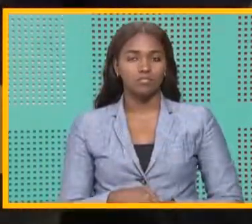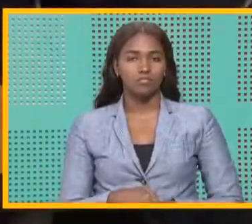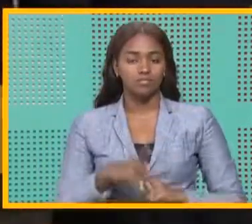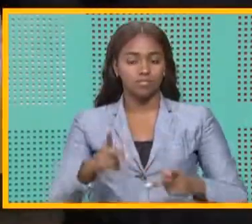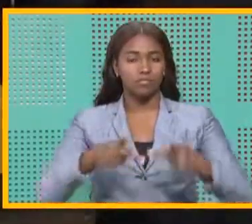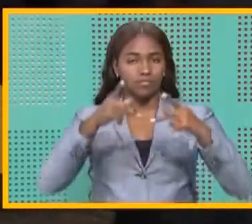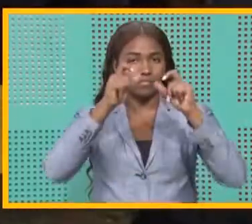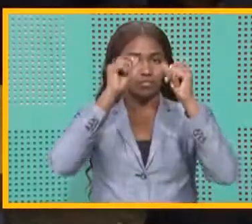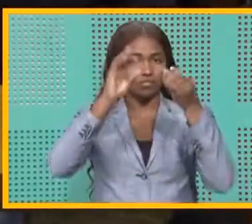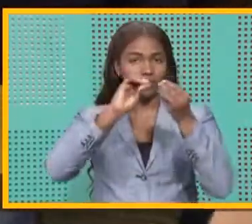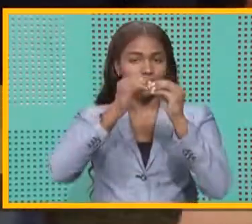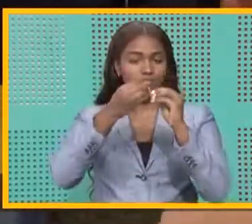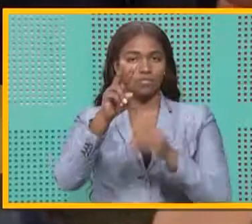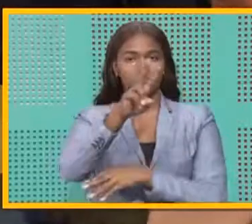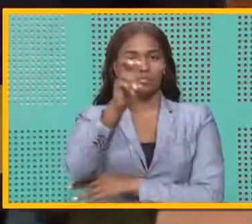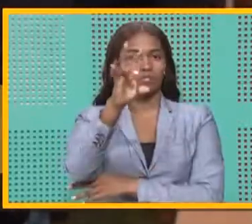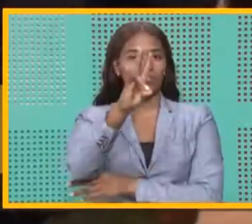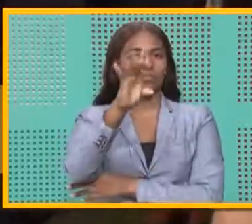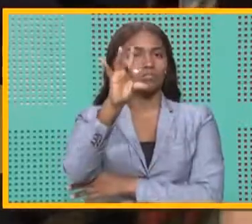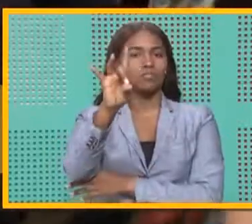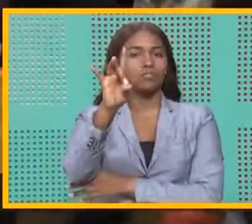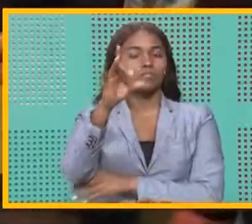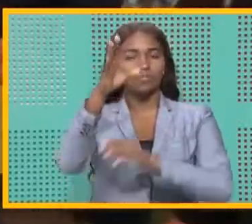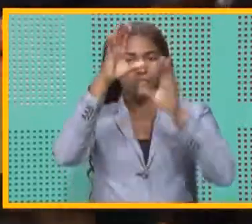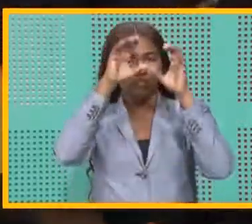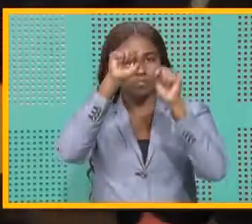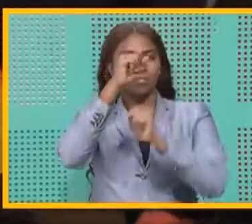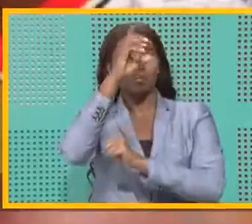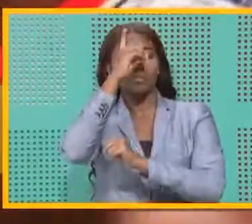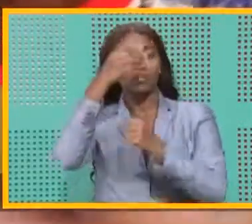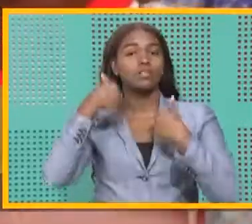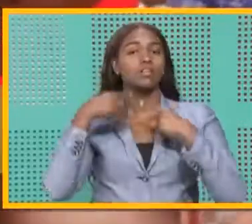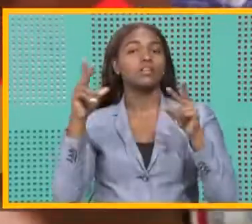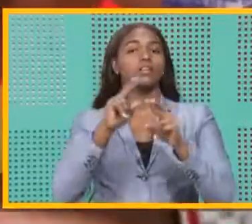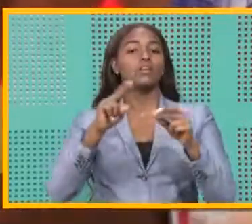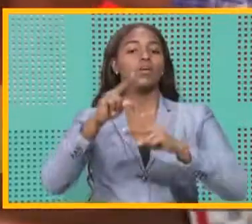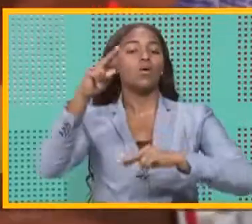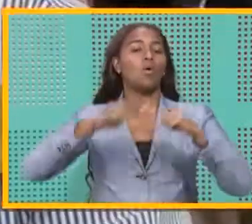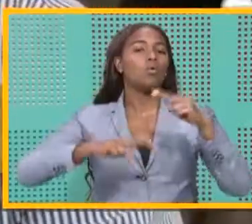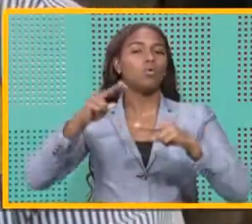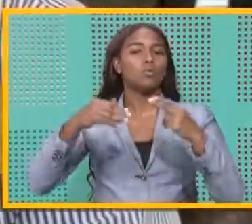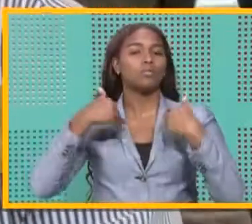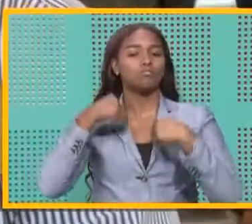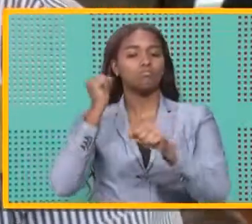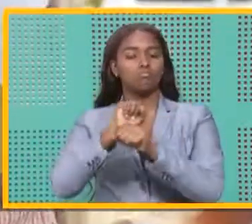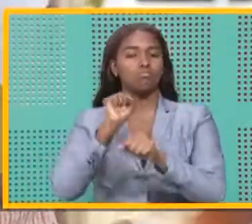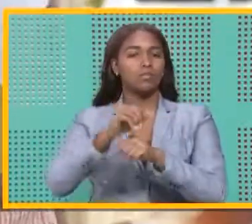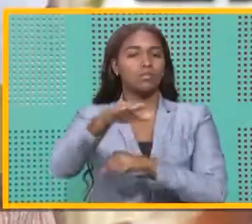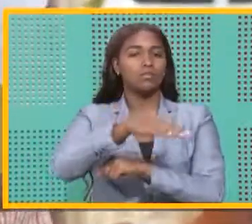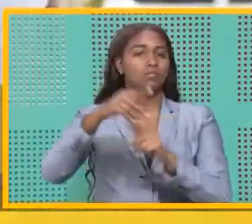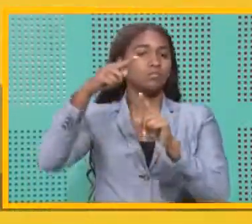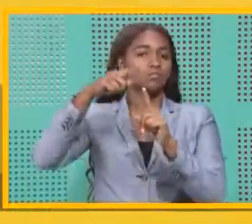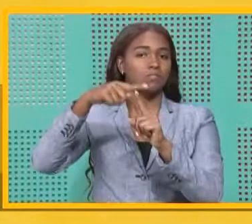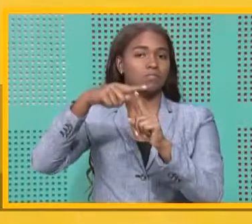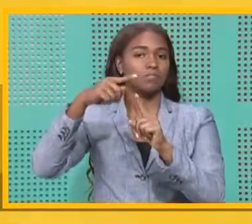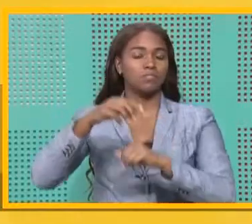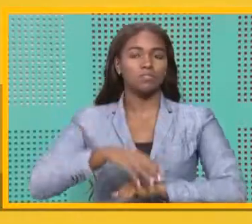Visita sorpresa 278, el presidente Medina dispone construcción de obras en San Cristóbal.